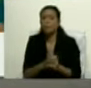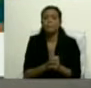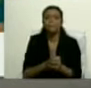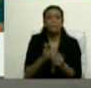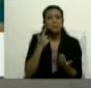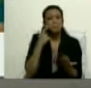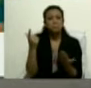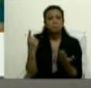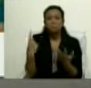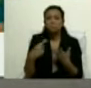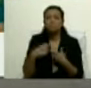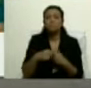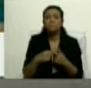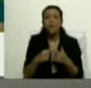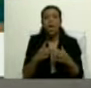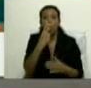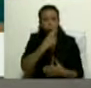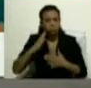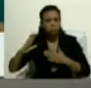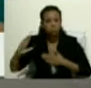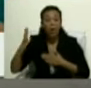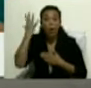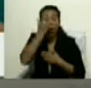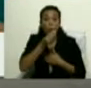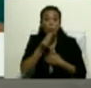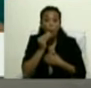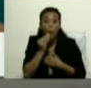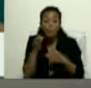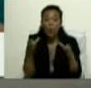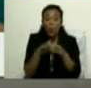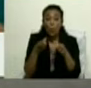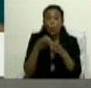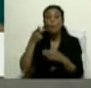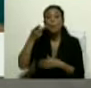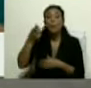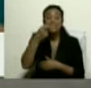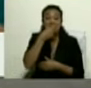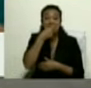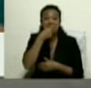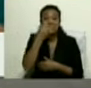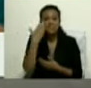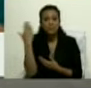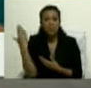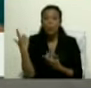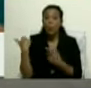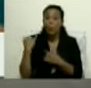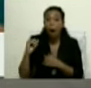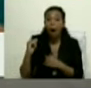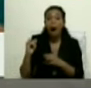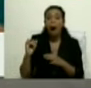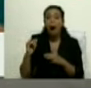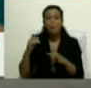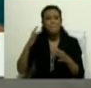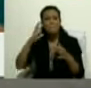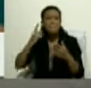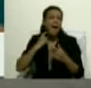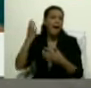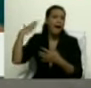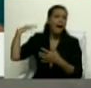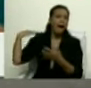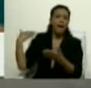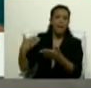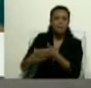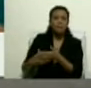hay compromiso desde la juventud de nuestro partido hasta los que tienen mayor trayectoria en